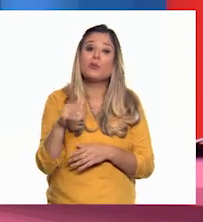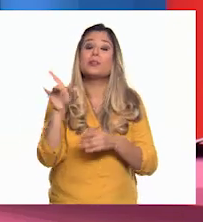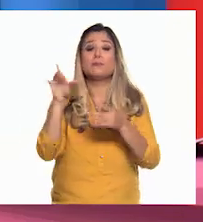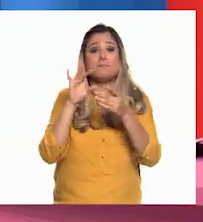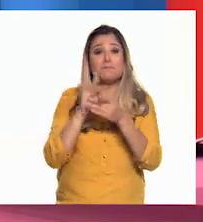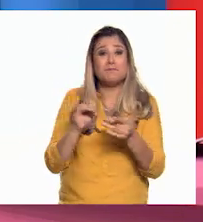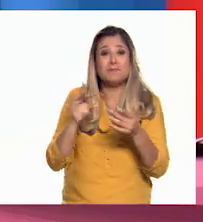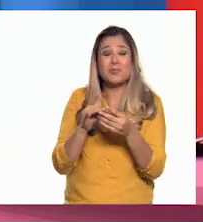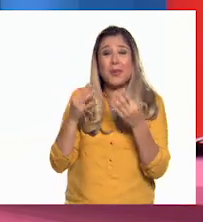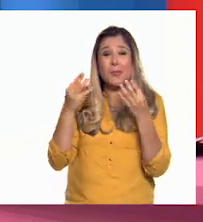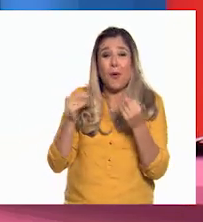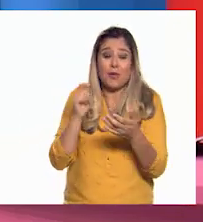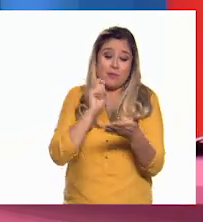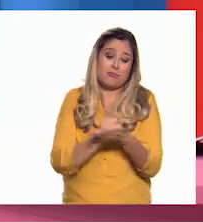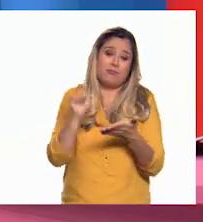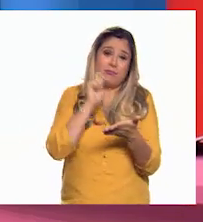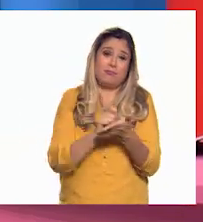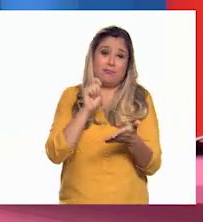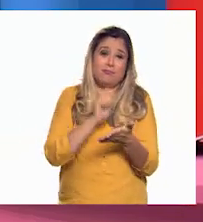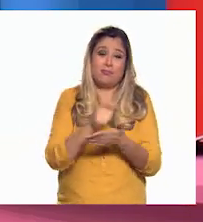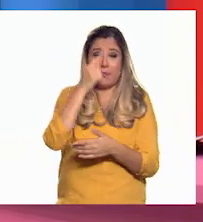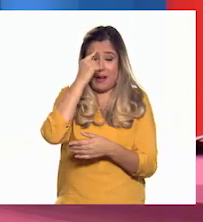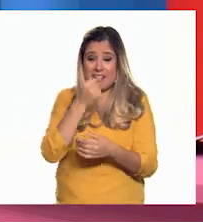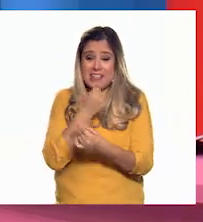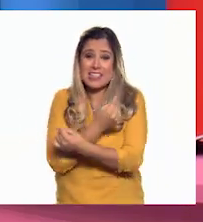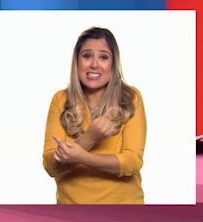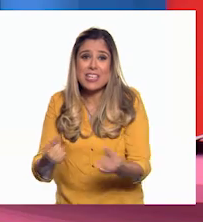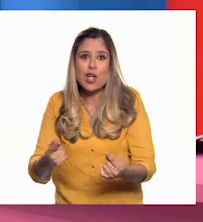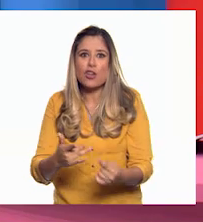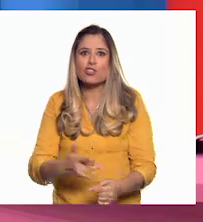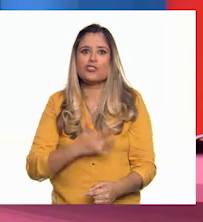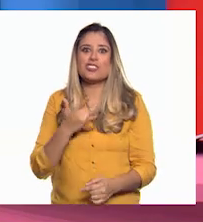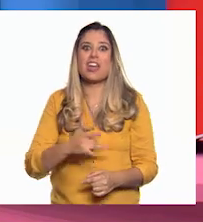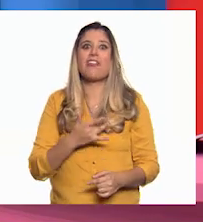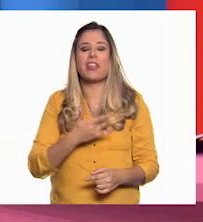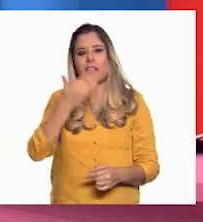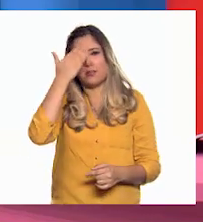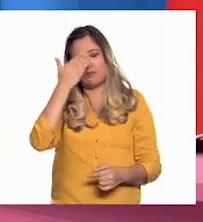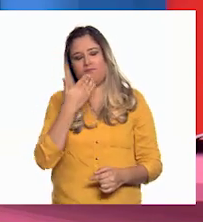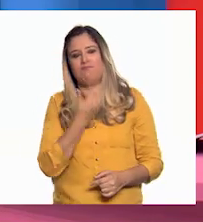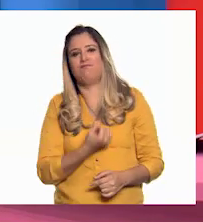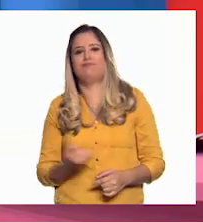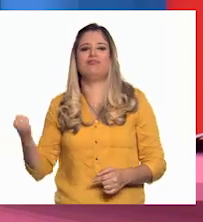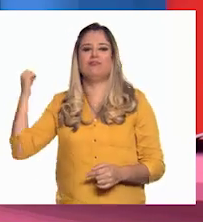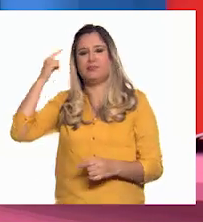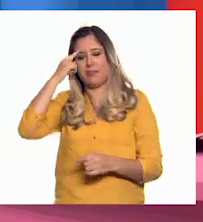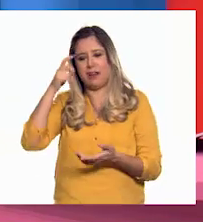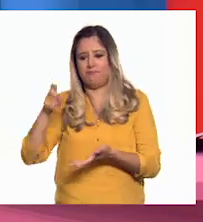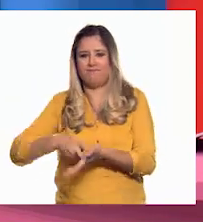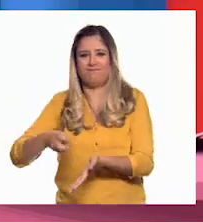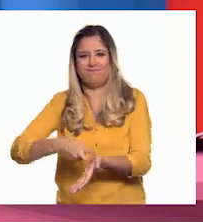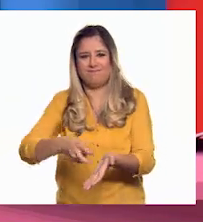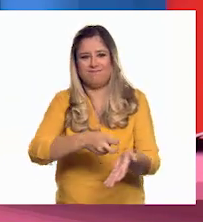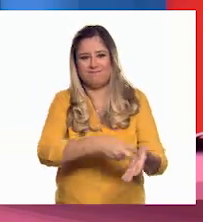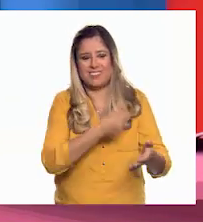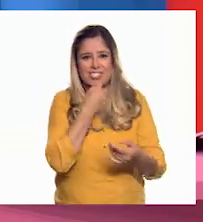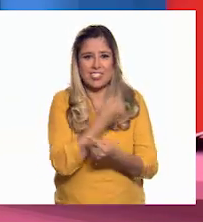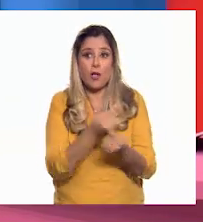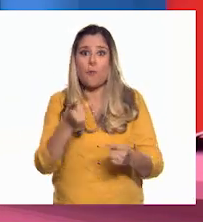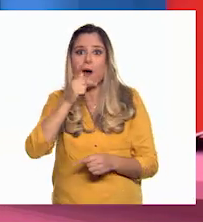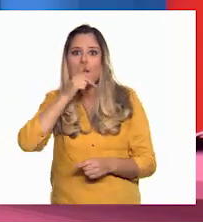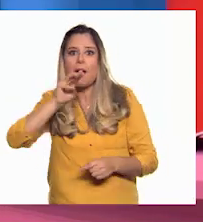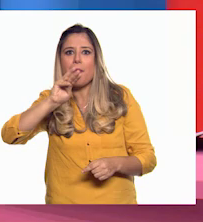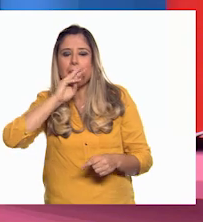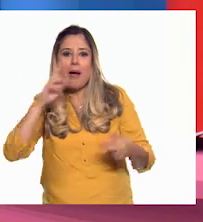que de tanto escribir para niñas y niños llegó a sentirse un especialista. Y entonces las mamás y los papás y